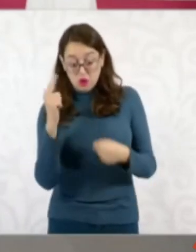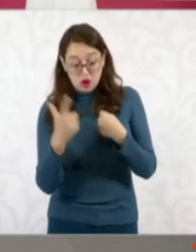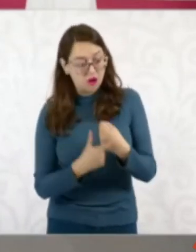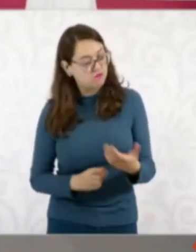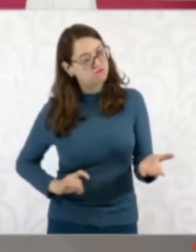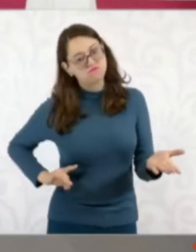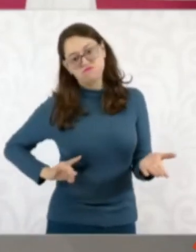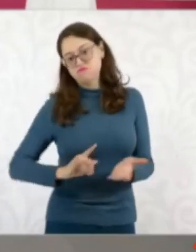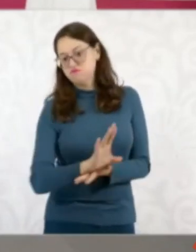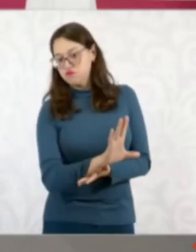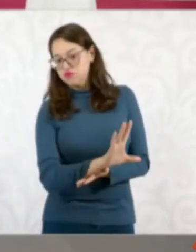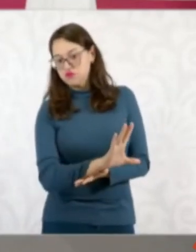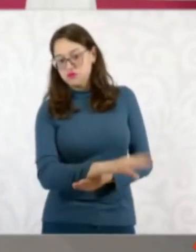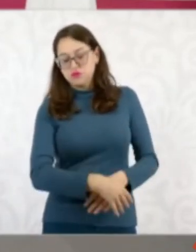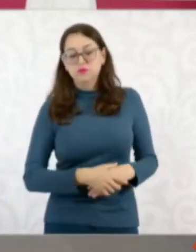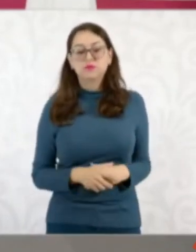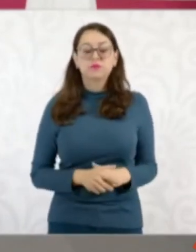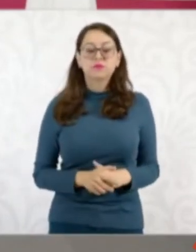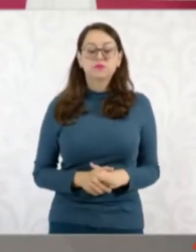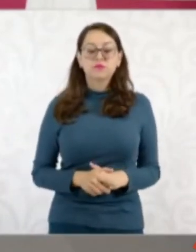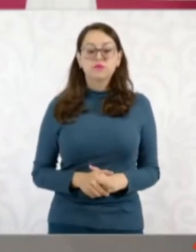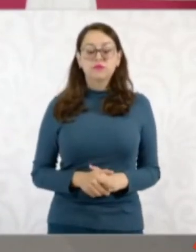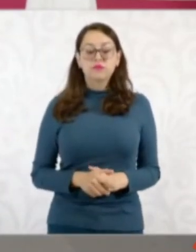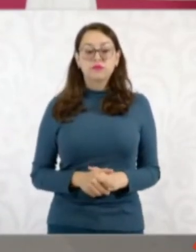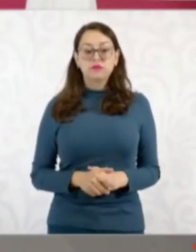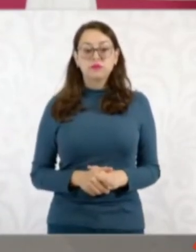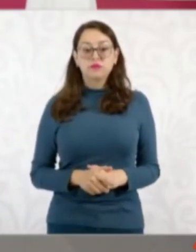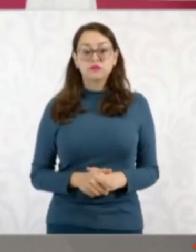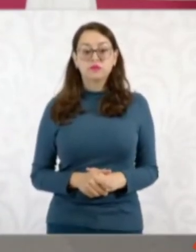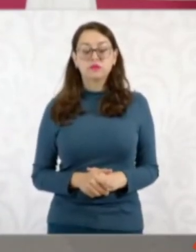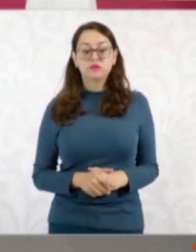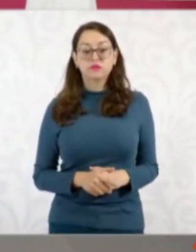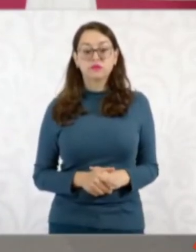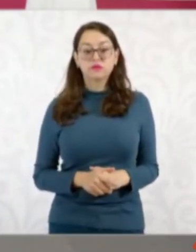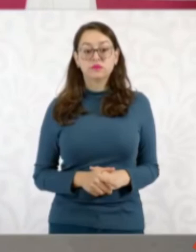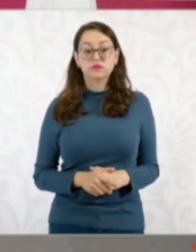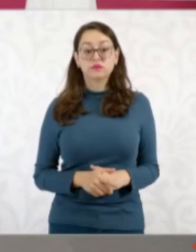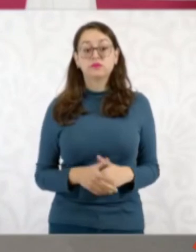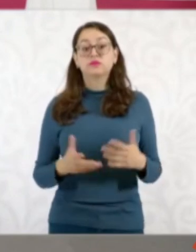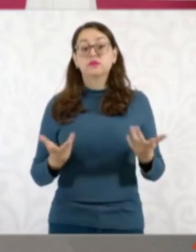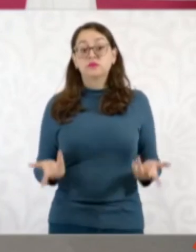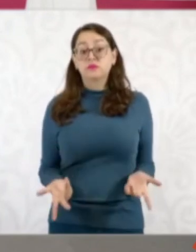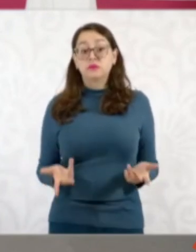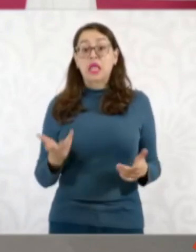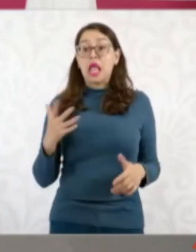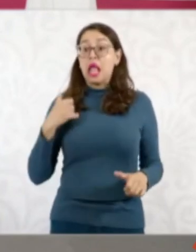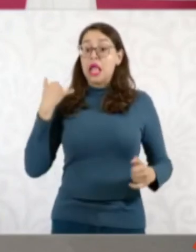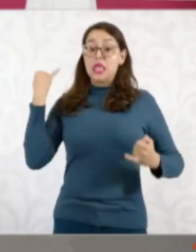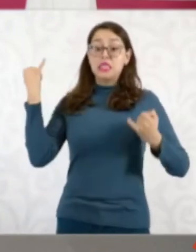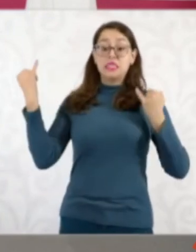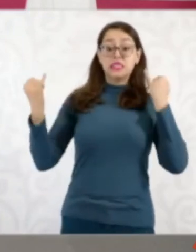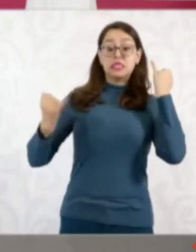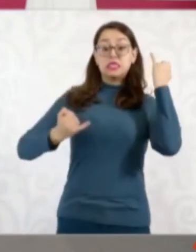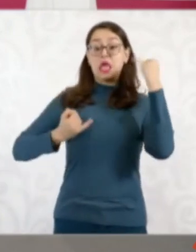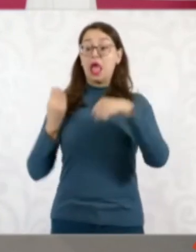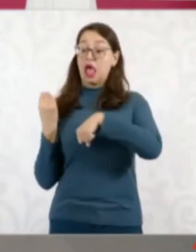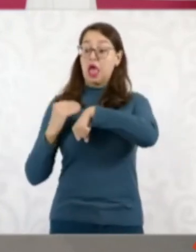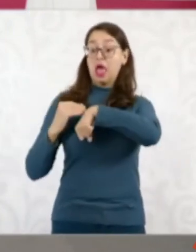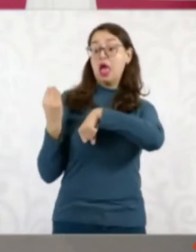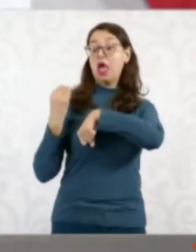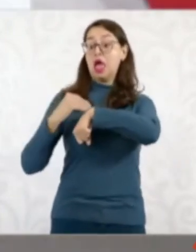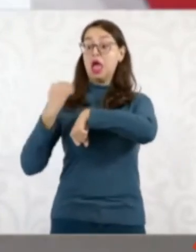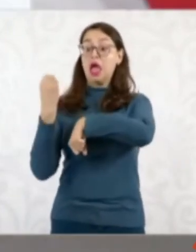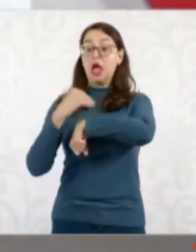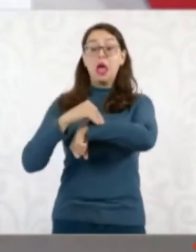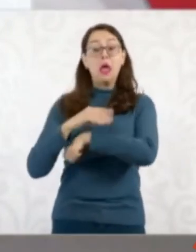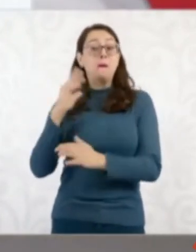de servidores públicos. Se prohíbe excusas absolutorias o atenuantes por el